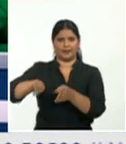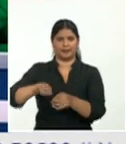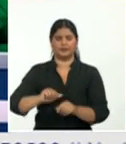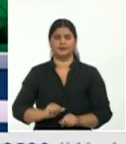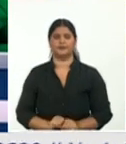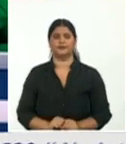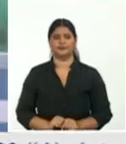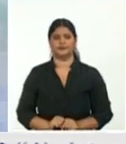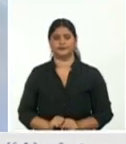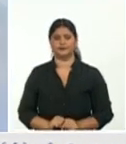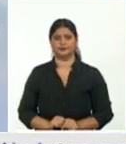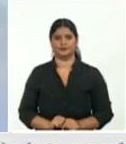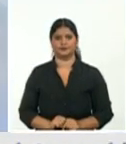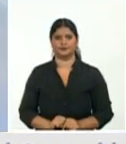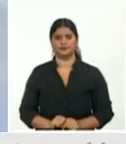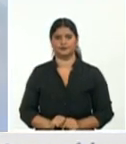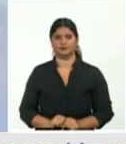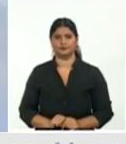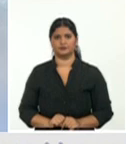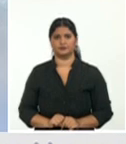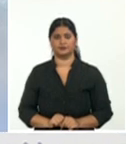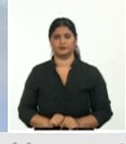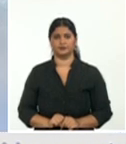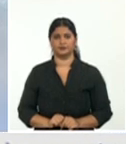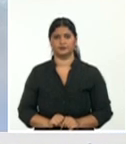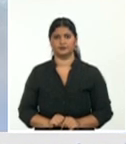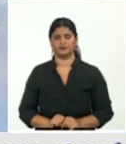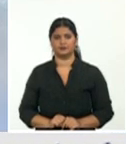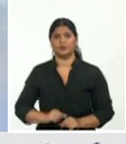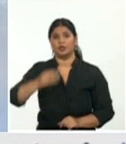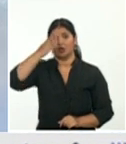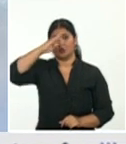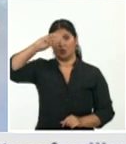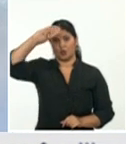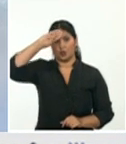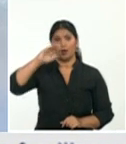De esta forma, Cuba, con